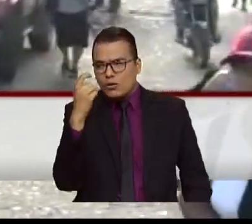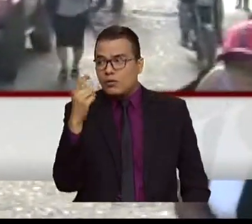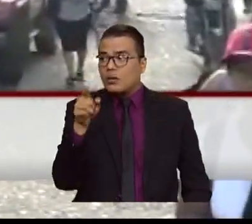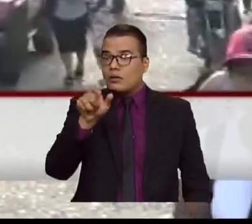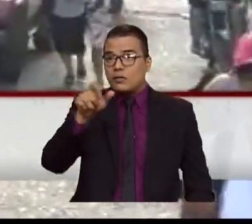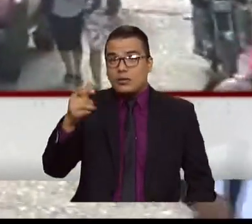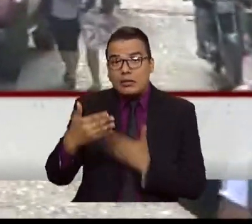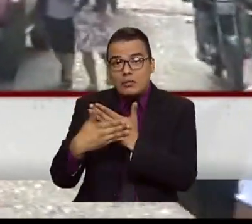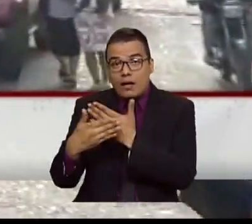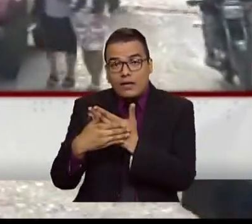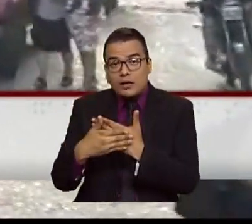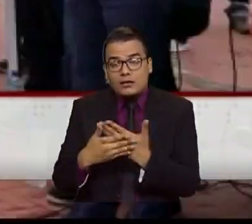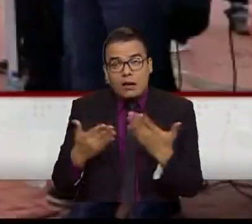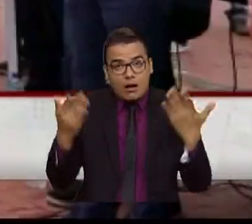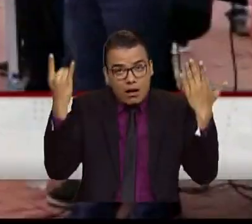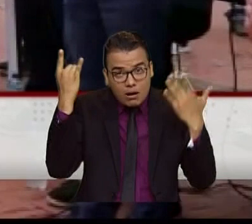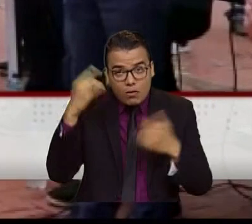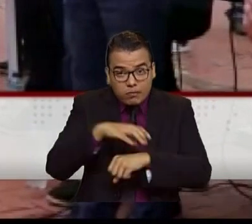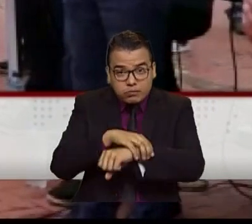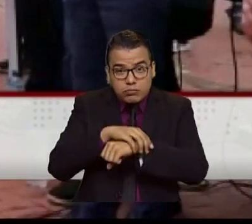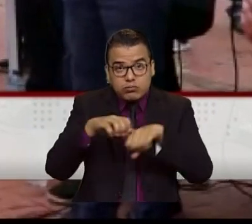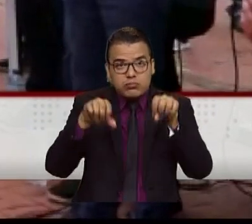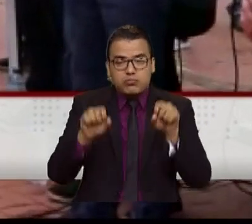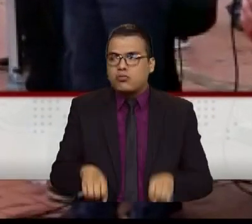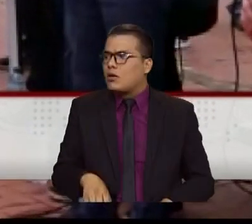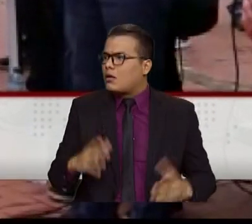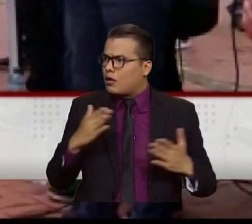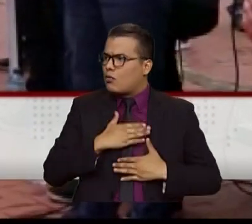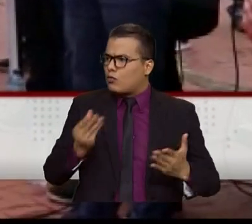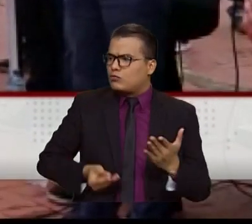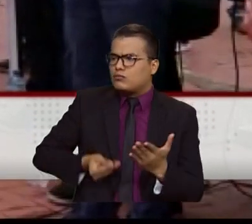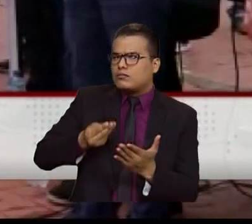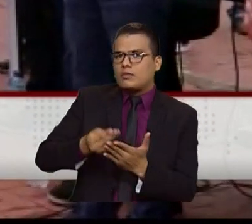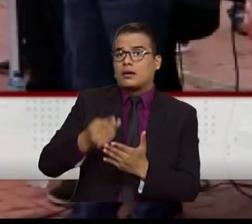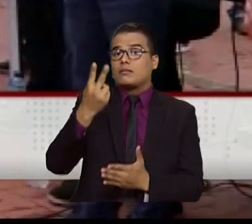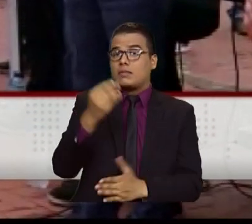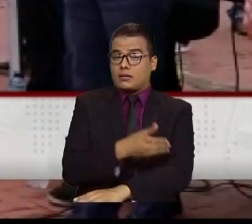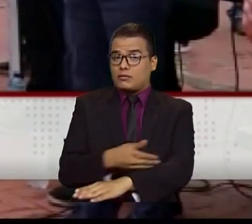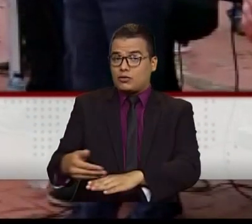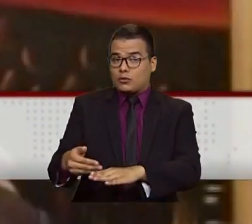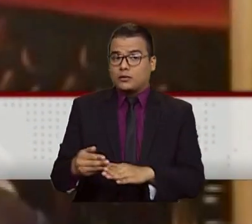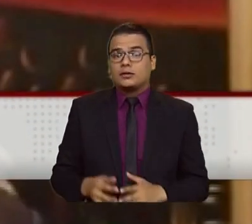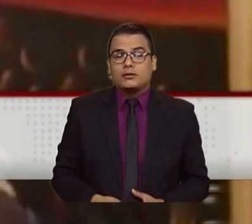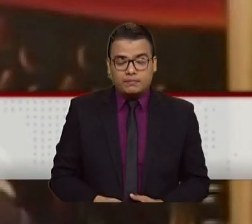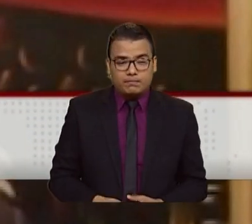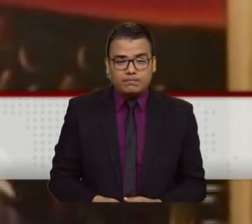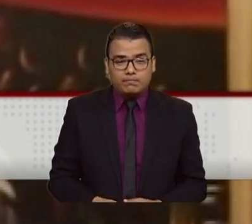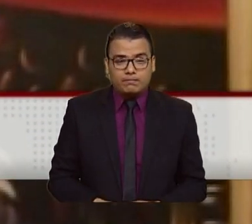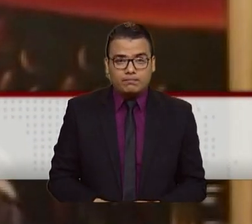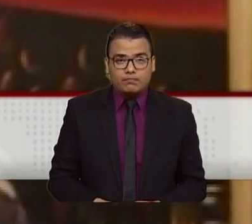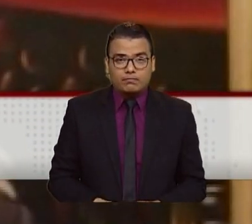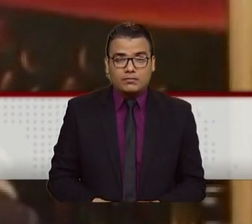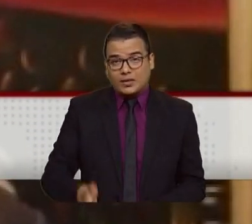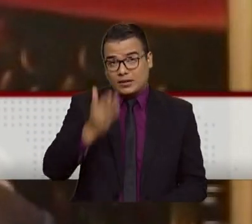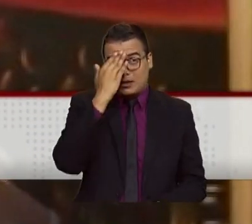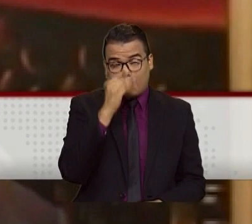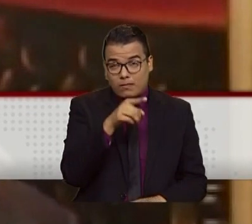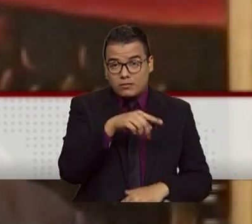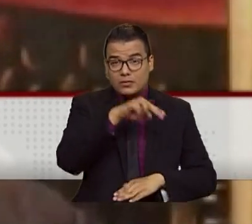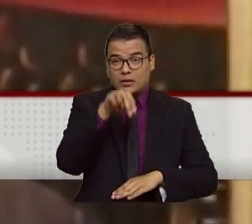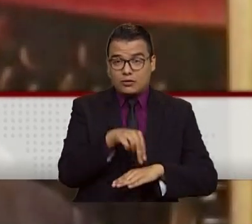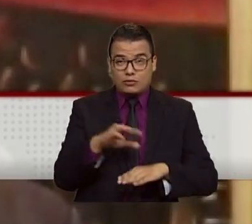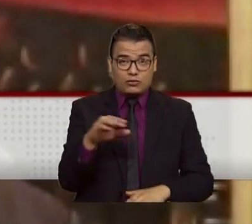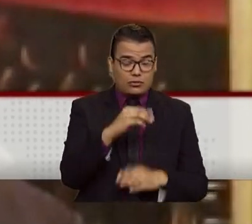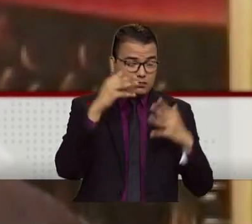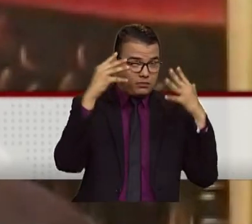para quienes den información y permitan la captura de los responsables de este crimen que estremeció a nariño cada noche me comuniqué con